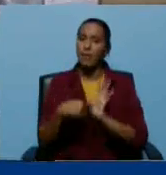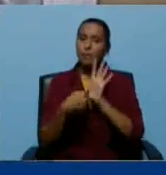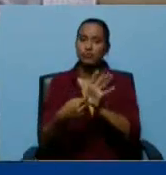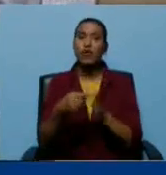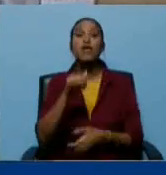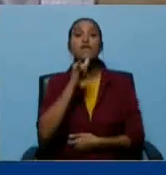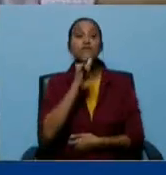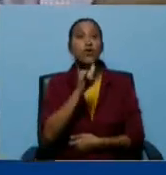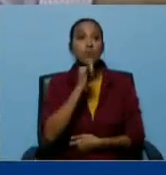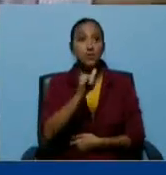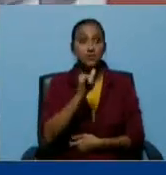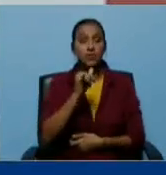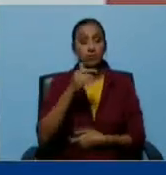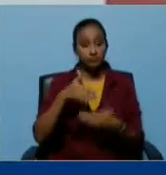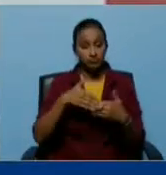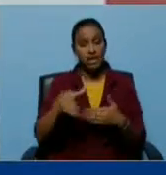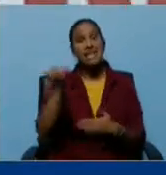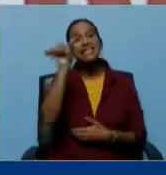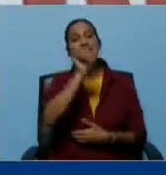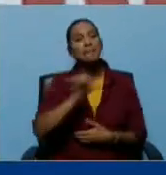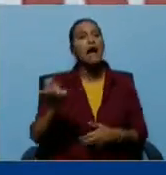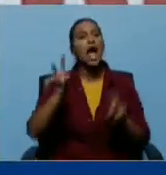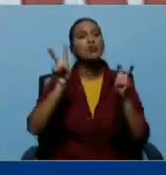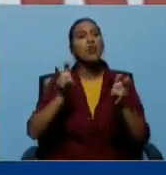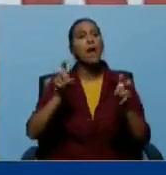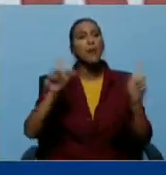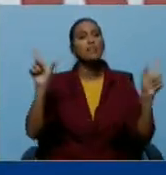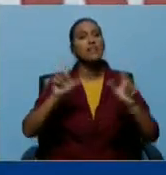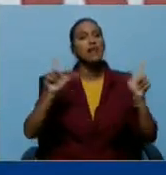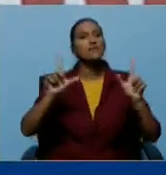diván, la semana que viene, la otra, esta no.